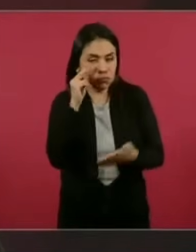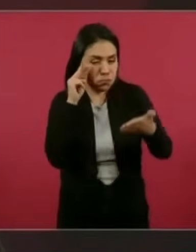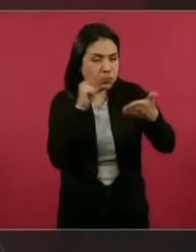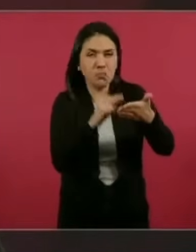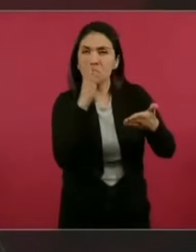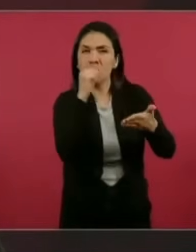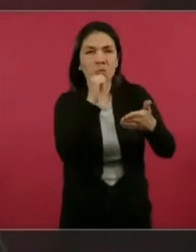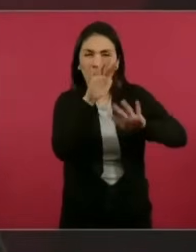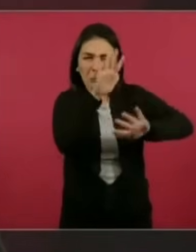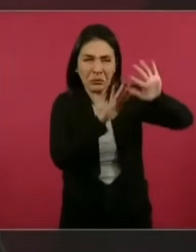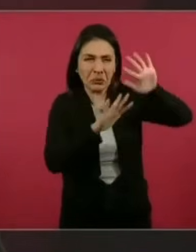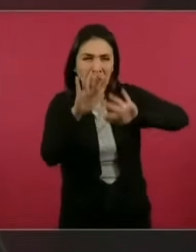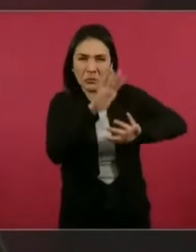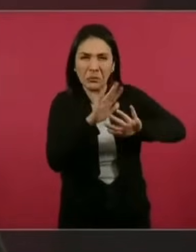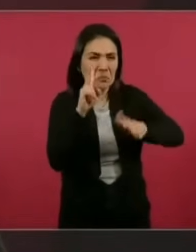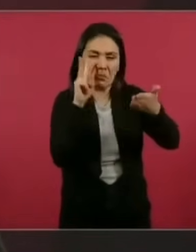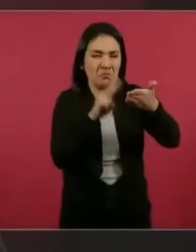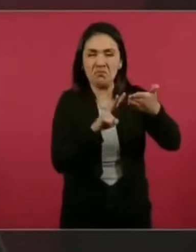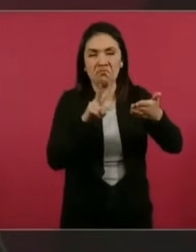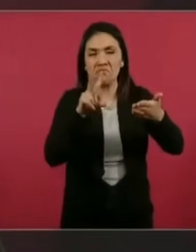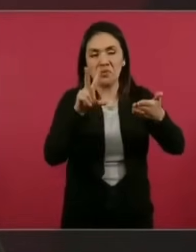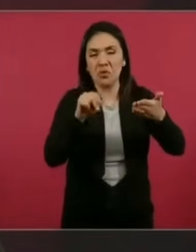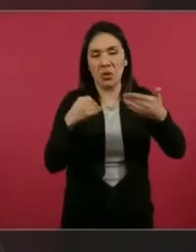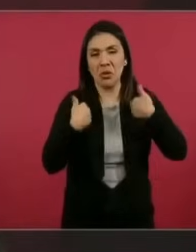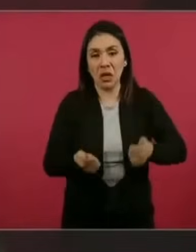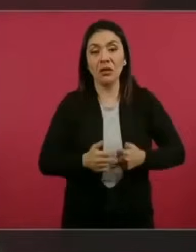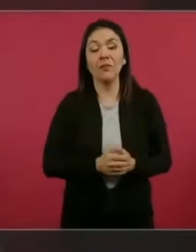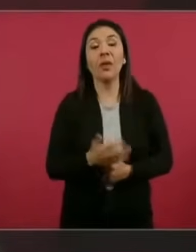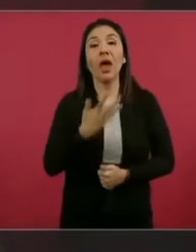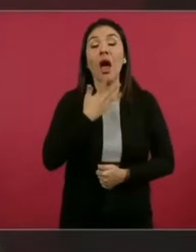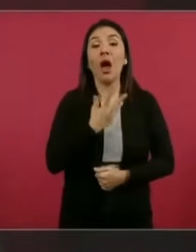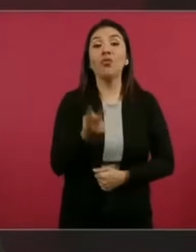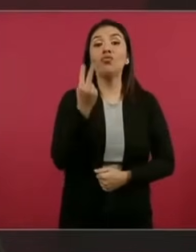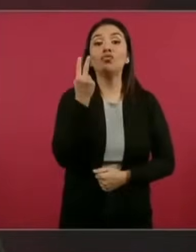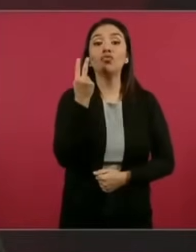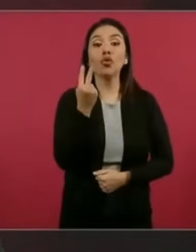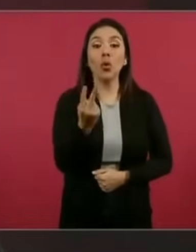puede ver el contenido ni la identificación. Había 2